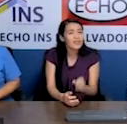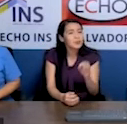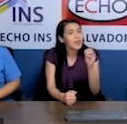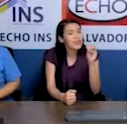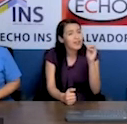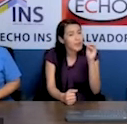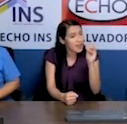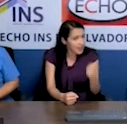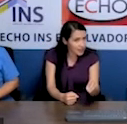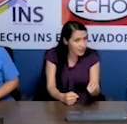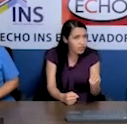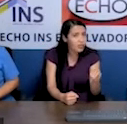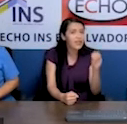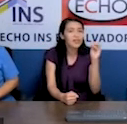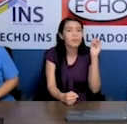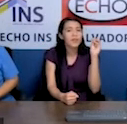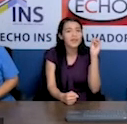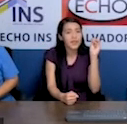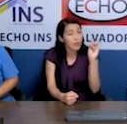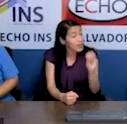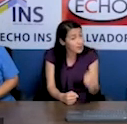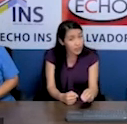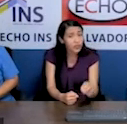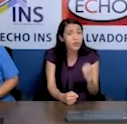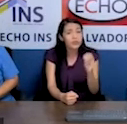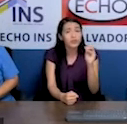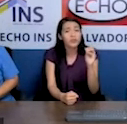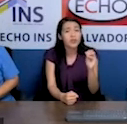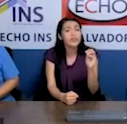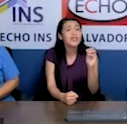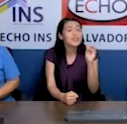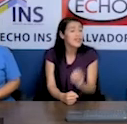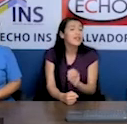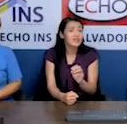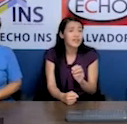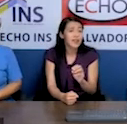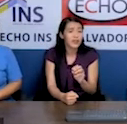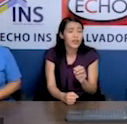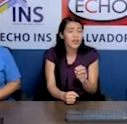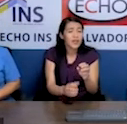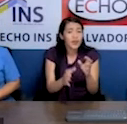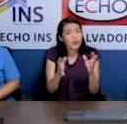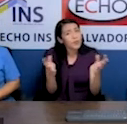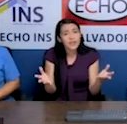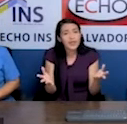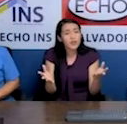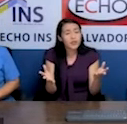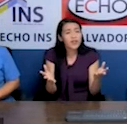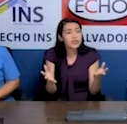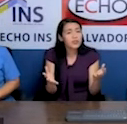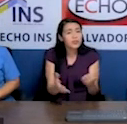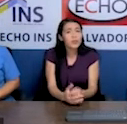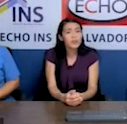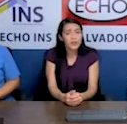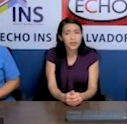pero a veces para determinar la extensión de la neoplasia o el sitio de obstrucción sí es necesario. Comentarles